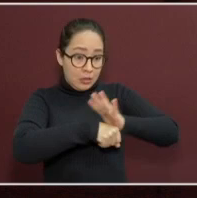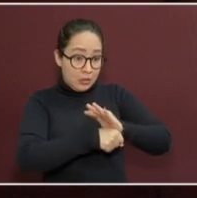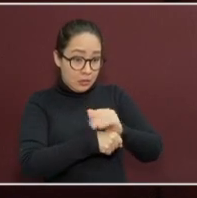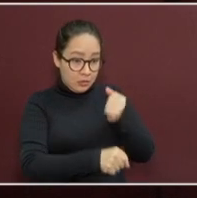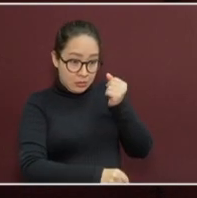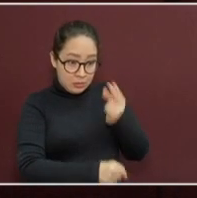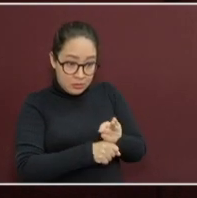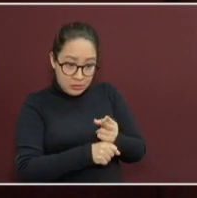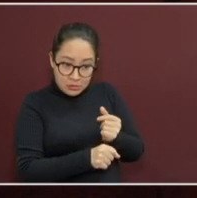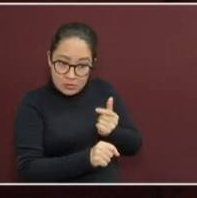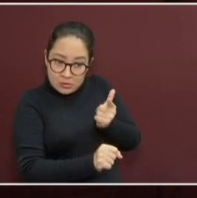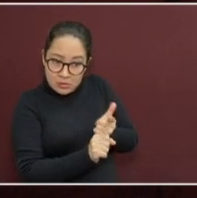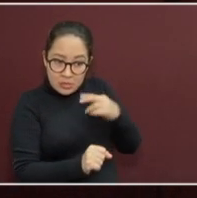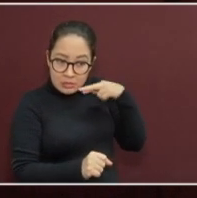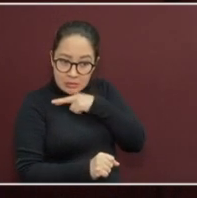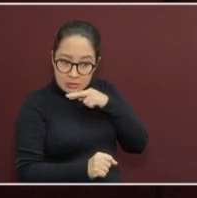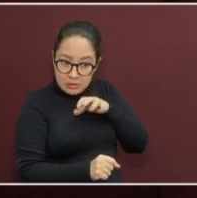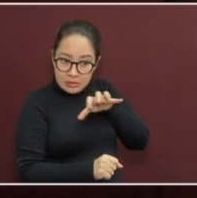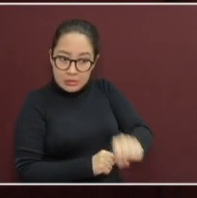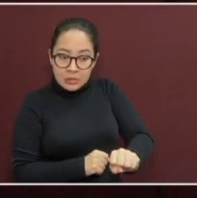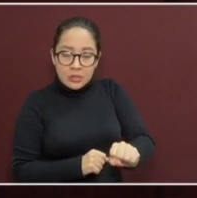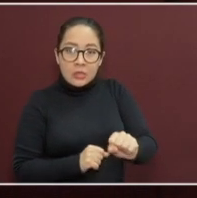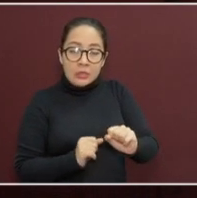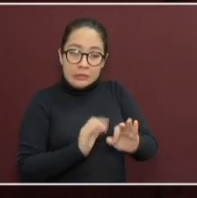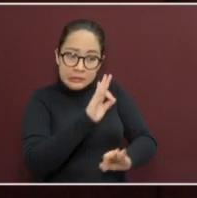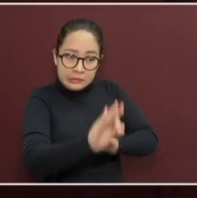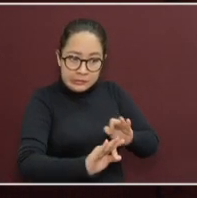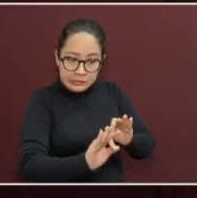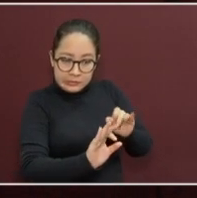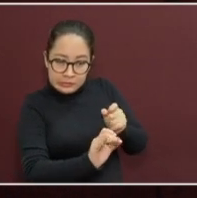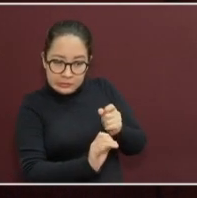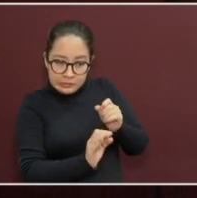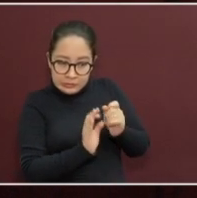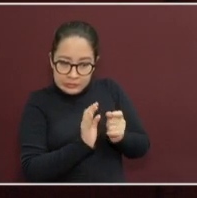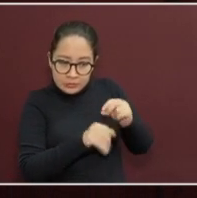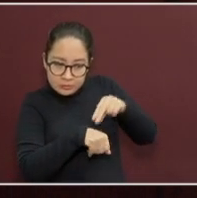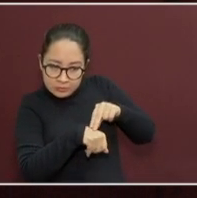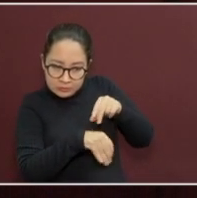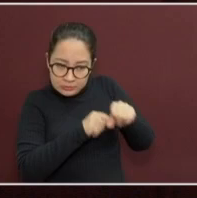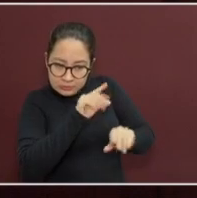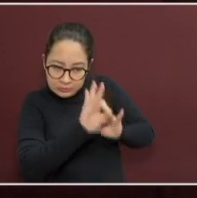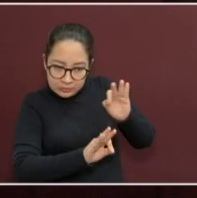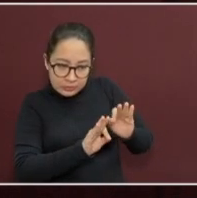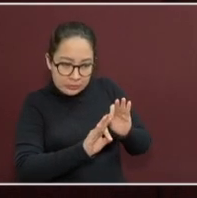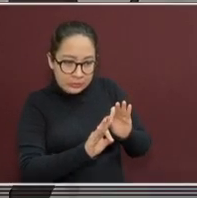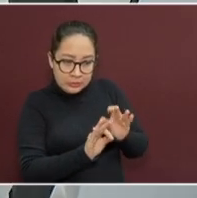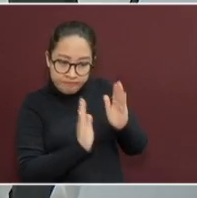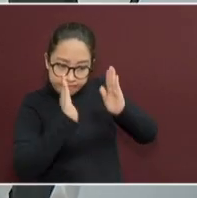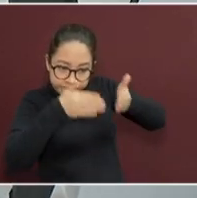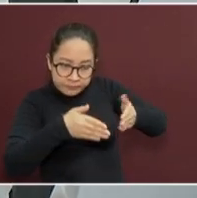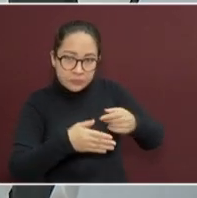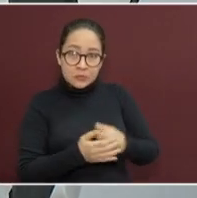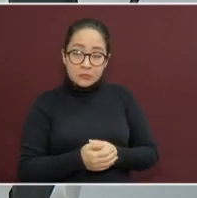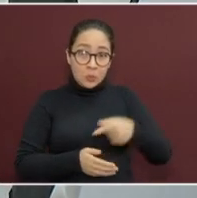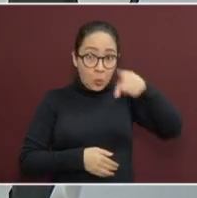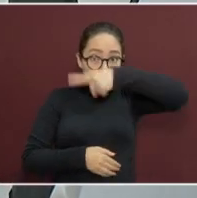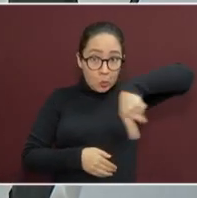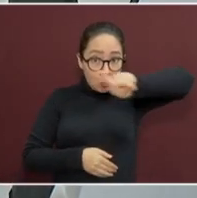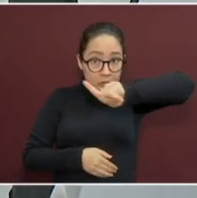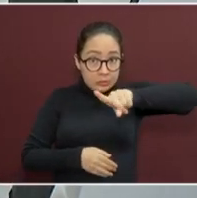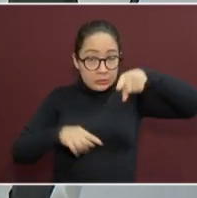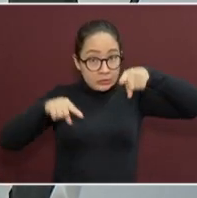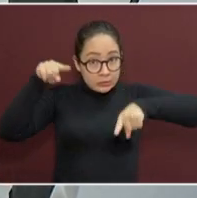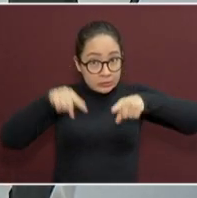miren de ustedes depende detectar de manera oportuna el coronavirus para atender adecuadamente